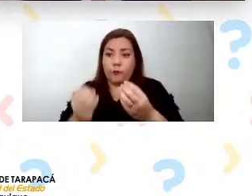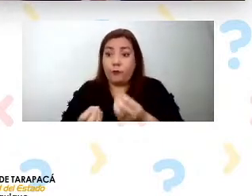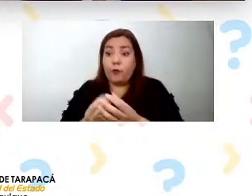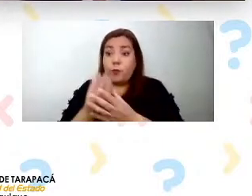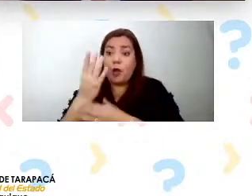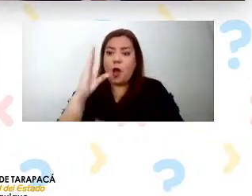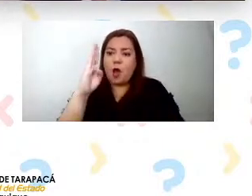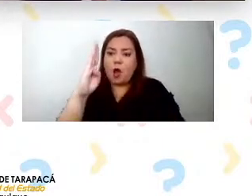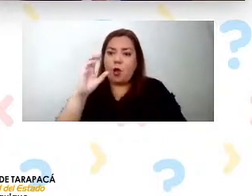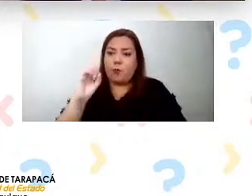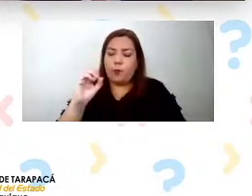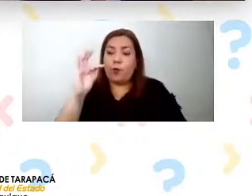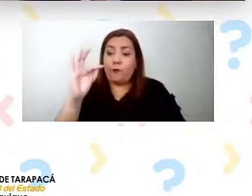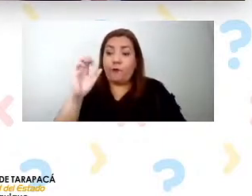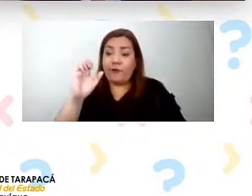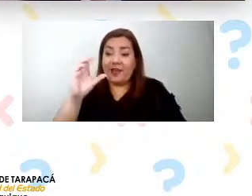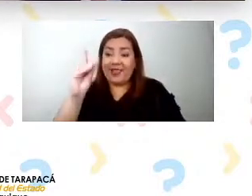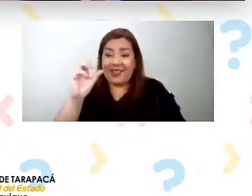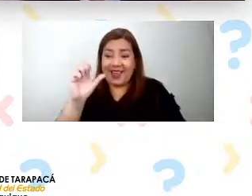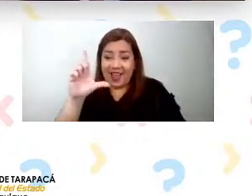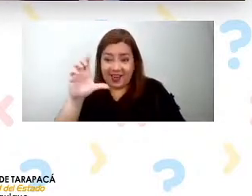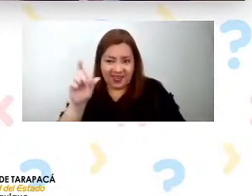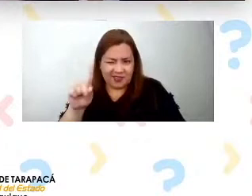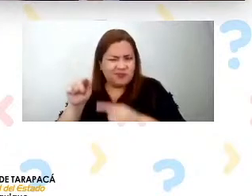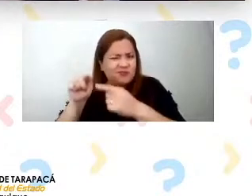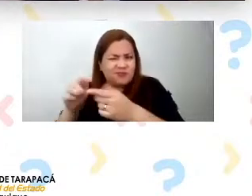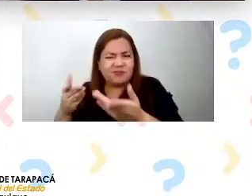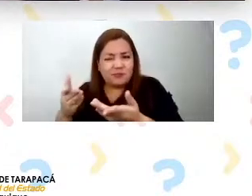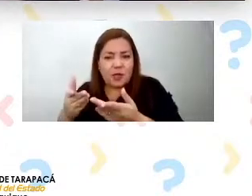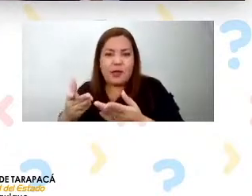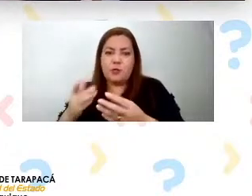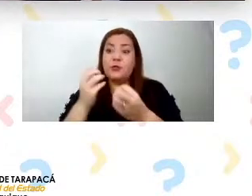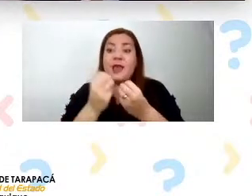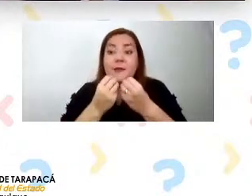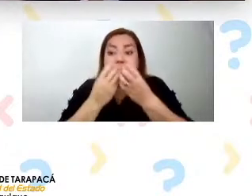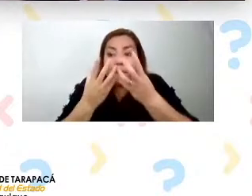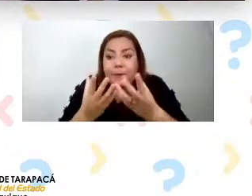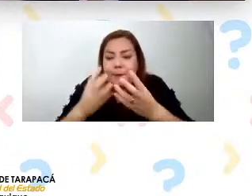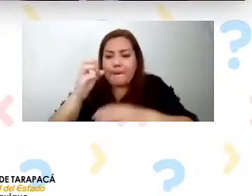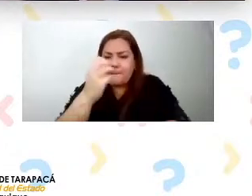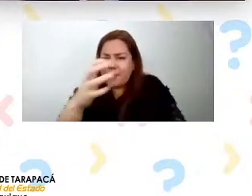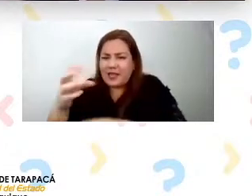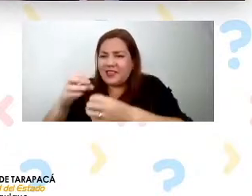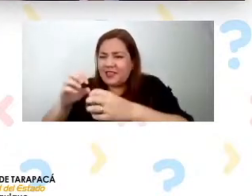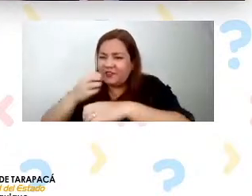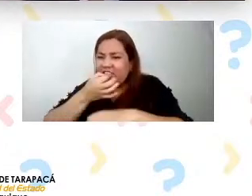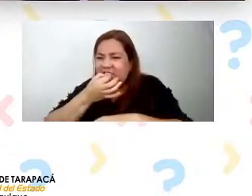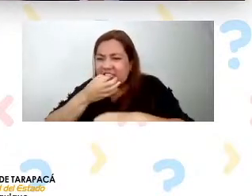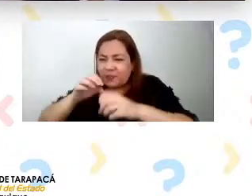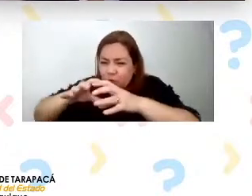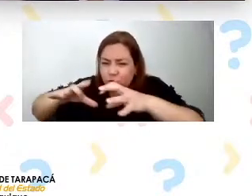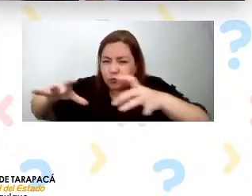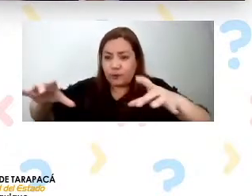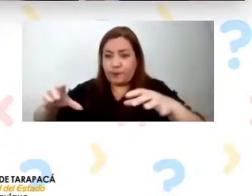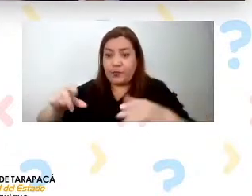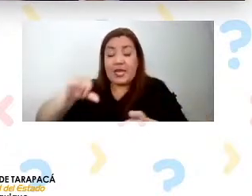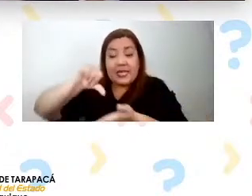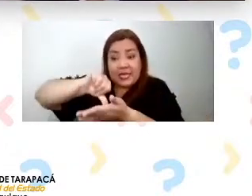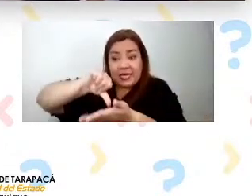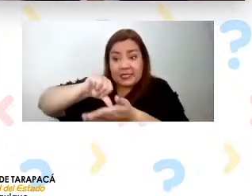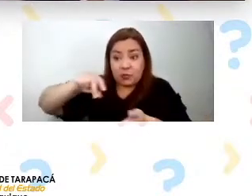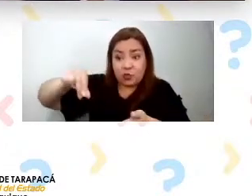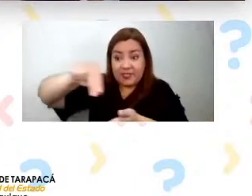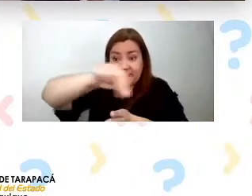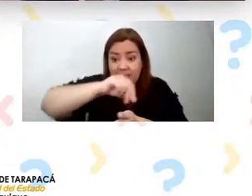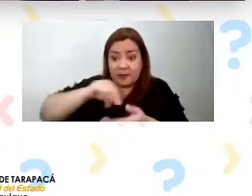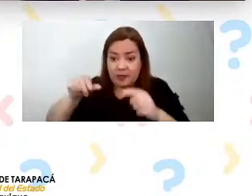estas plantas, donde está esta actividad biológica muy importante. Y en el centro de estos salares, ¿no es cierto?,